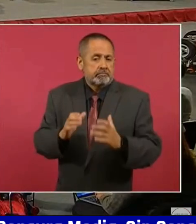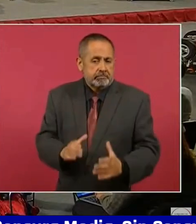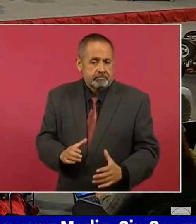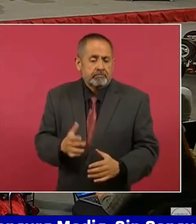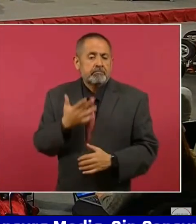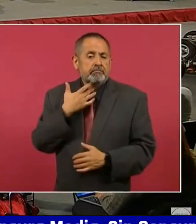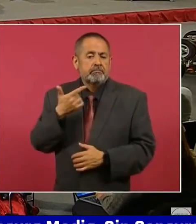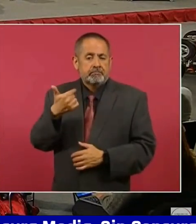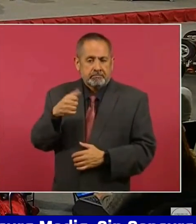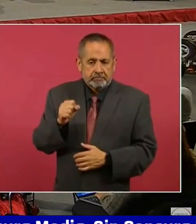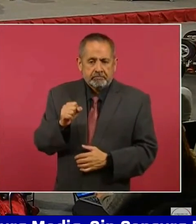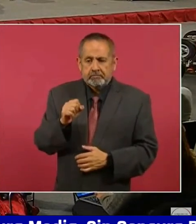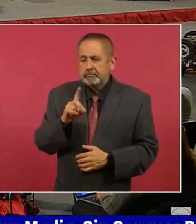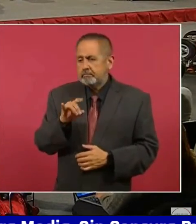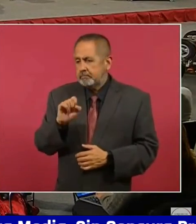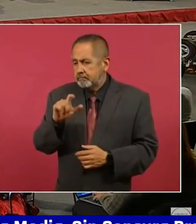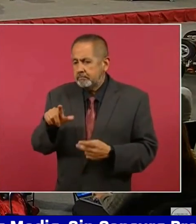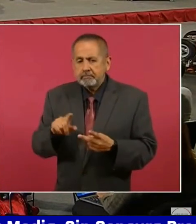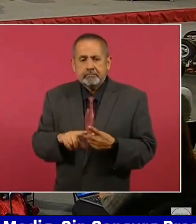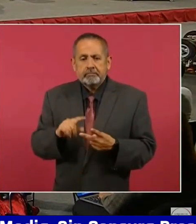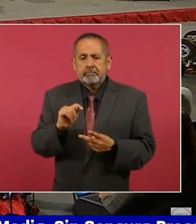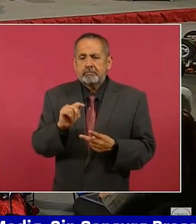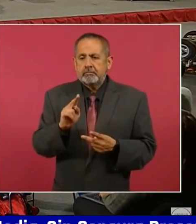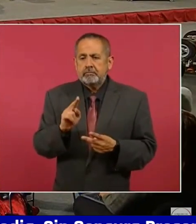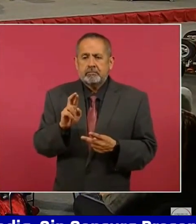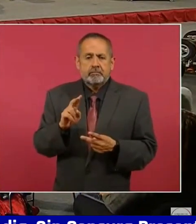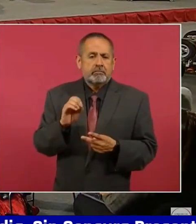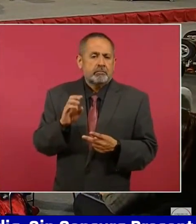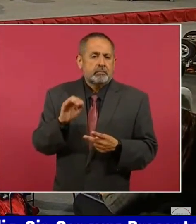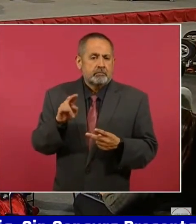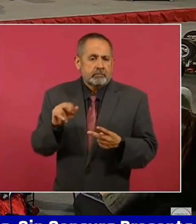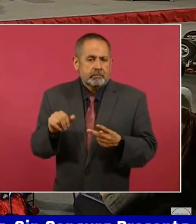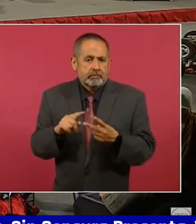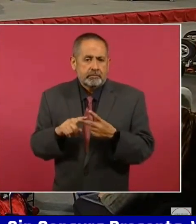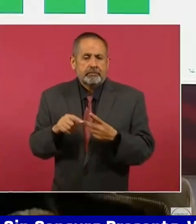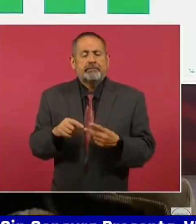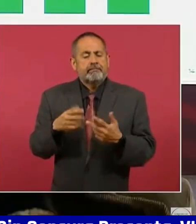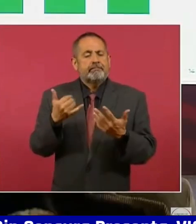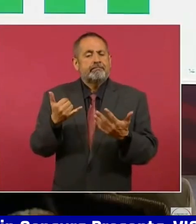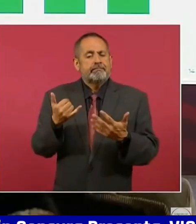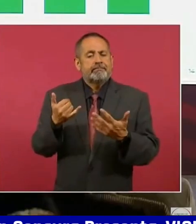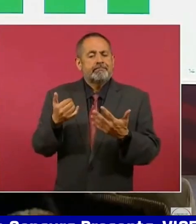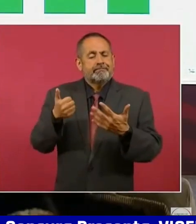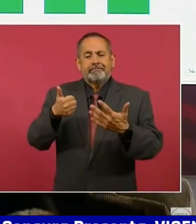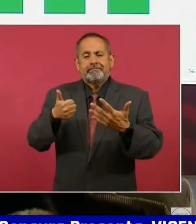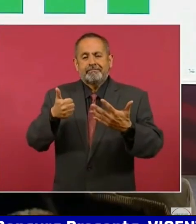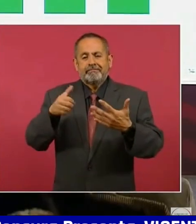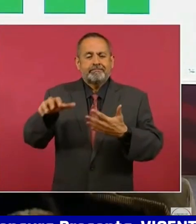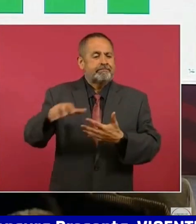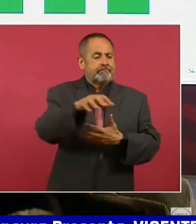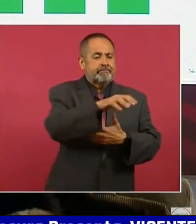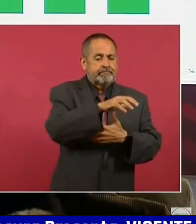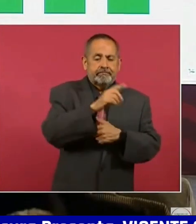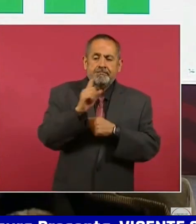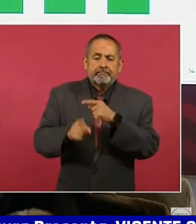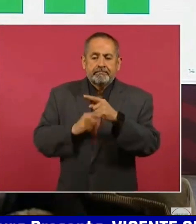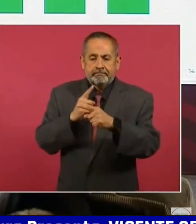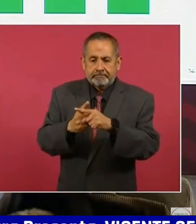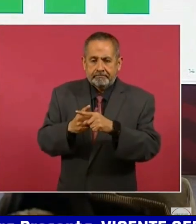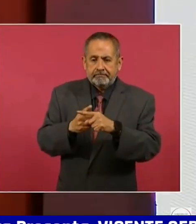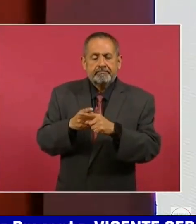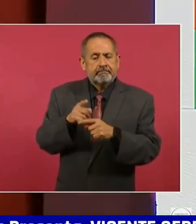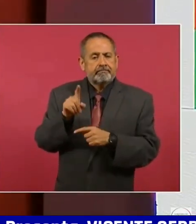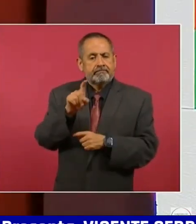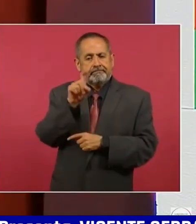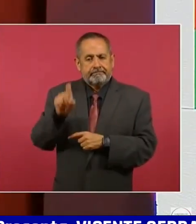de gasolinas, diésel y turbocina en las 6 refinerías y en Deer Park. La